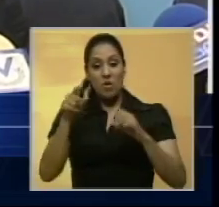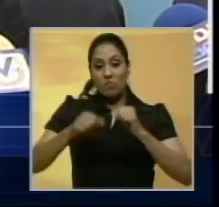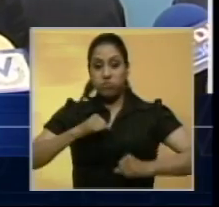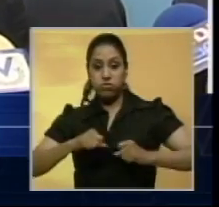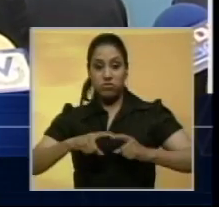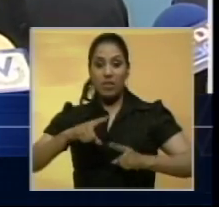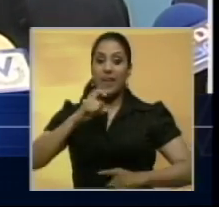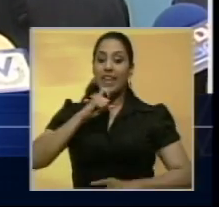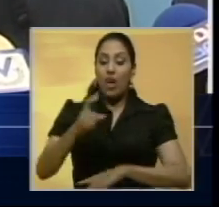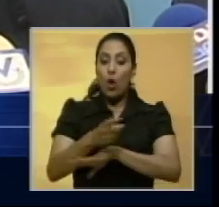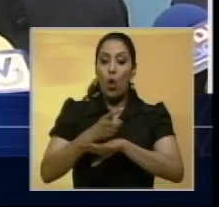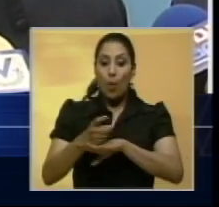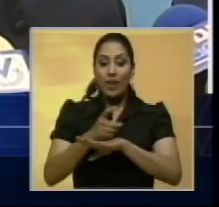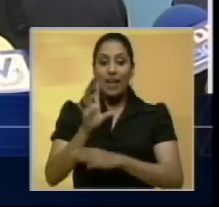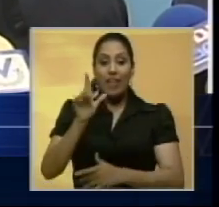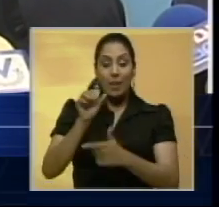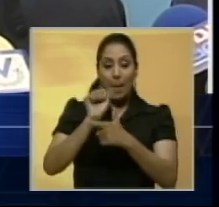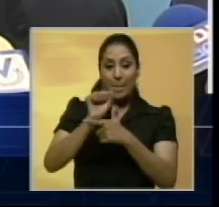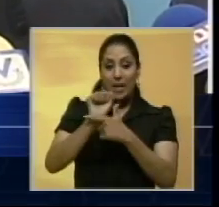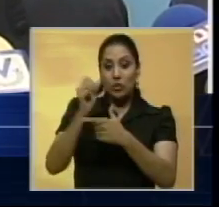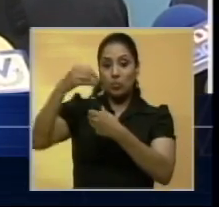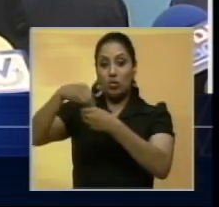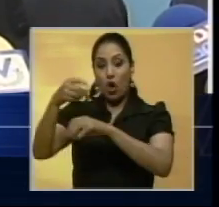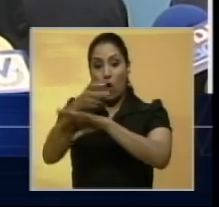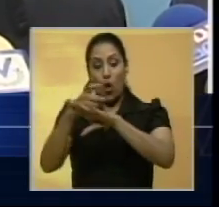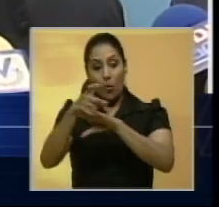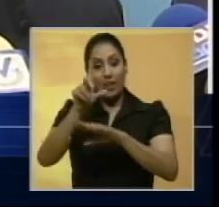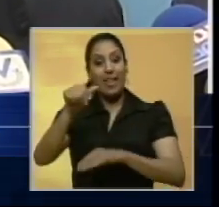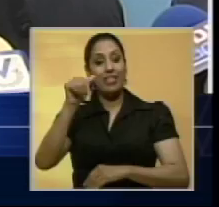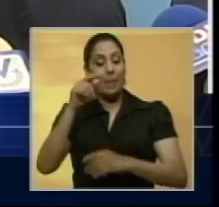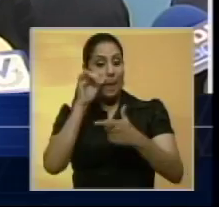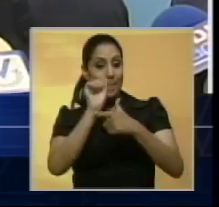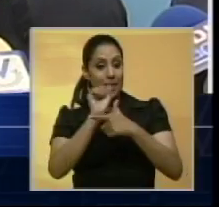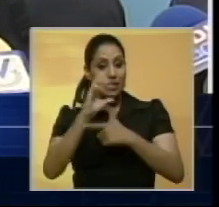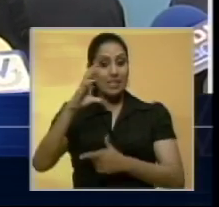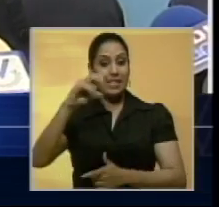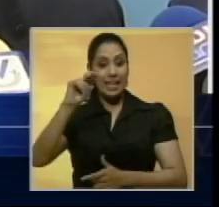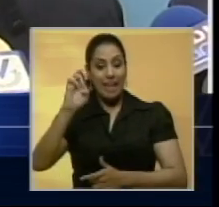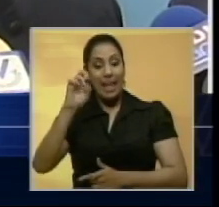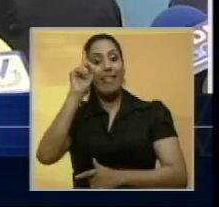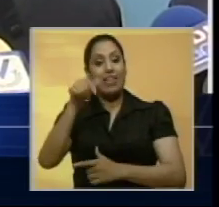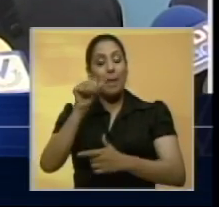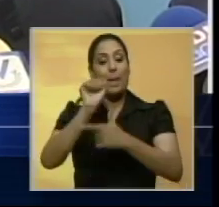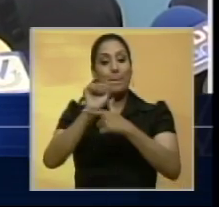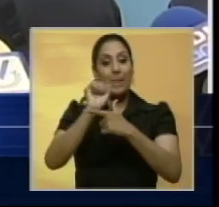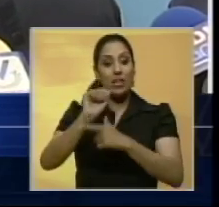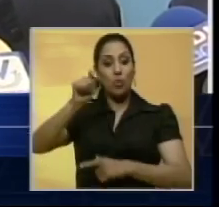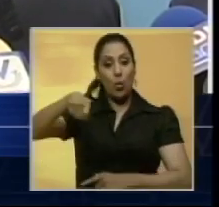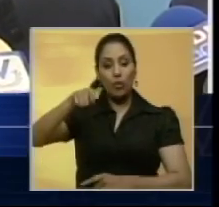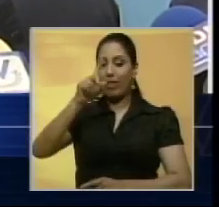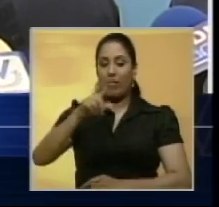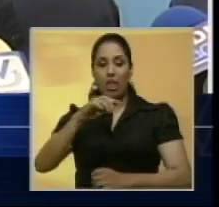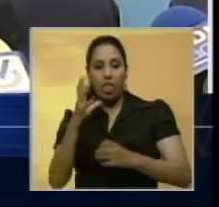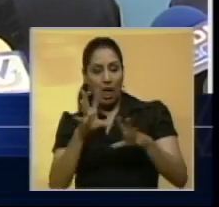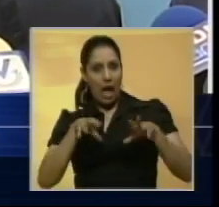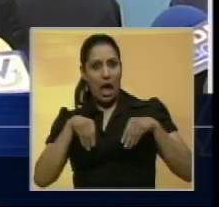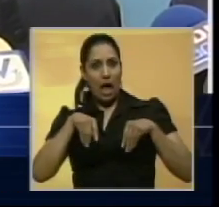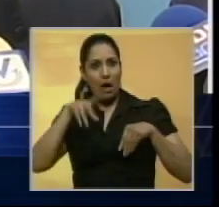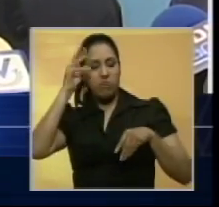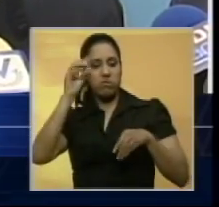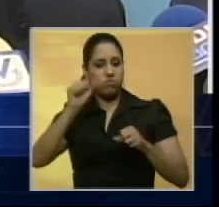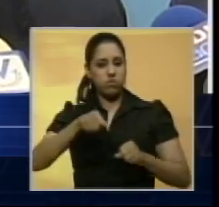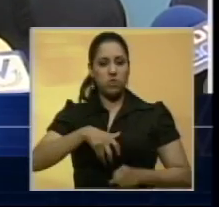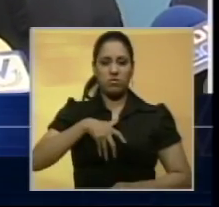gobierno totalitario, el PSUV gobierno, el PSUV CNE, el PSUV TCJ diera su brazo a torcer y reconociera